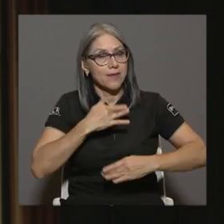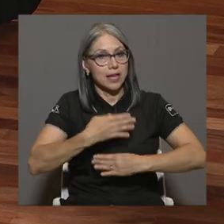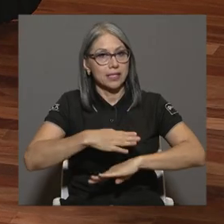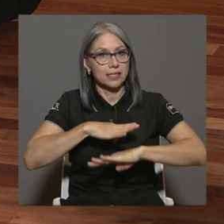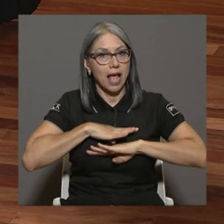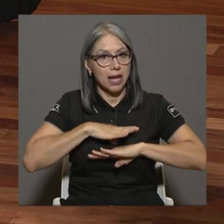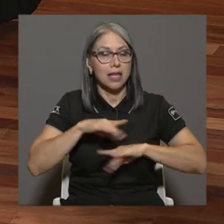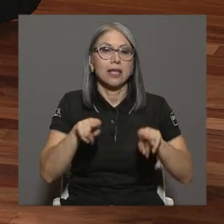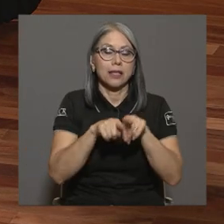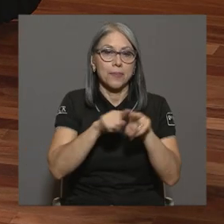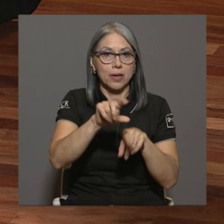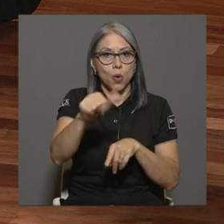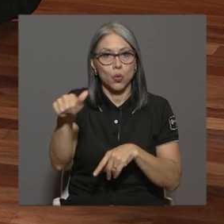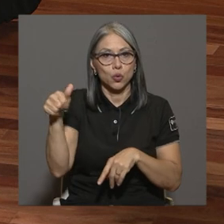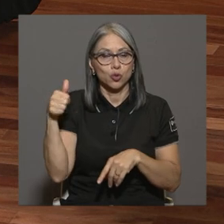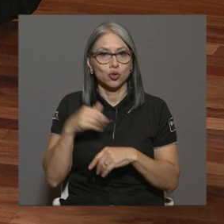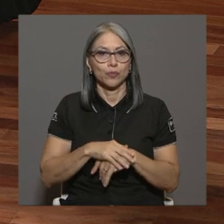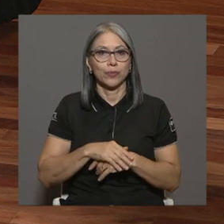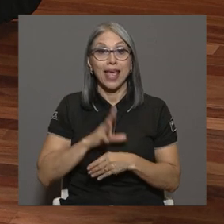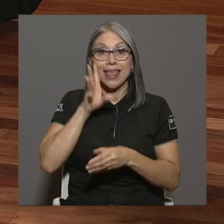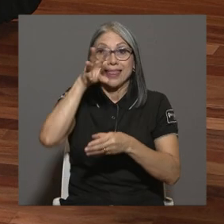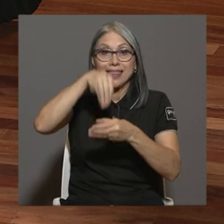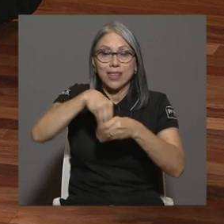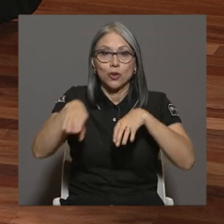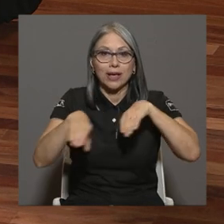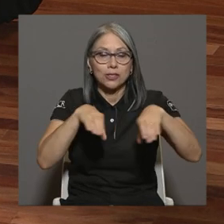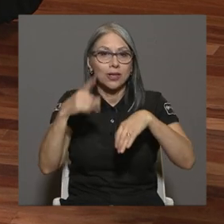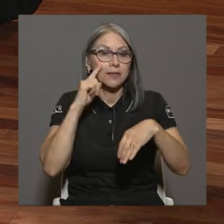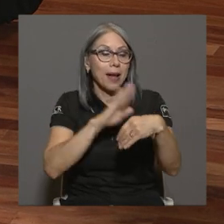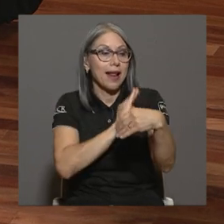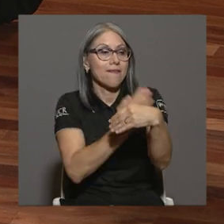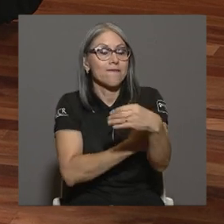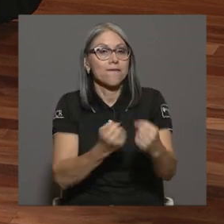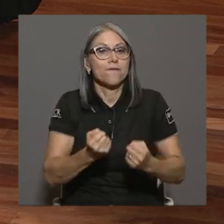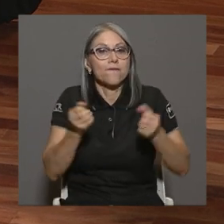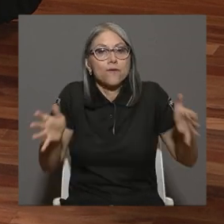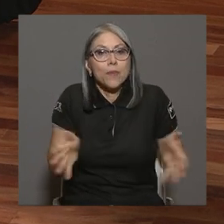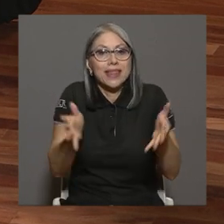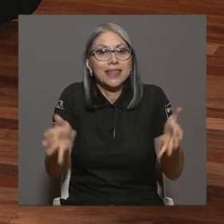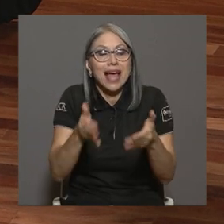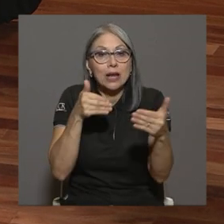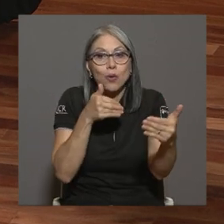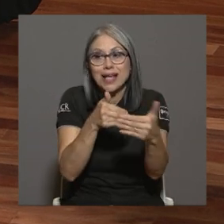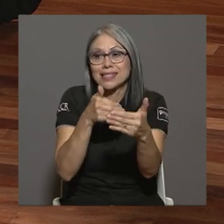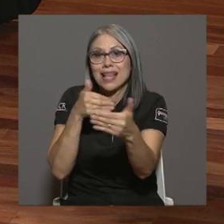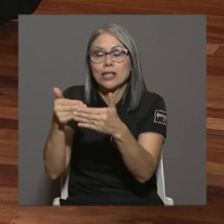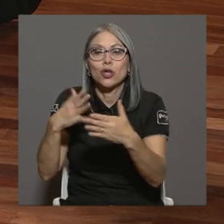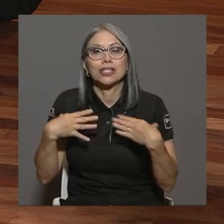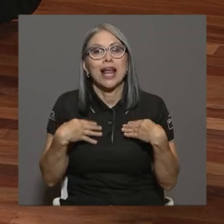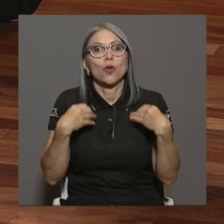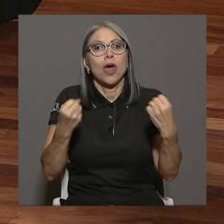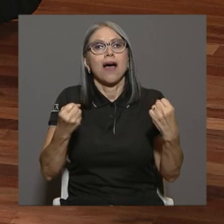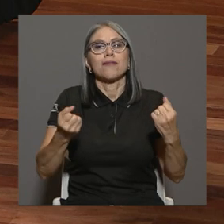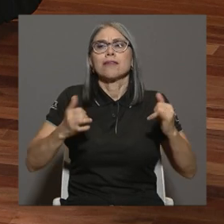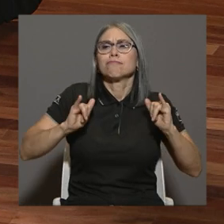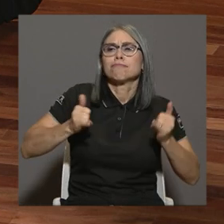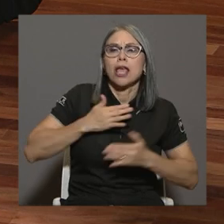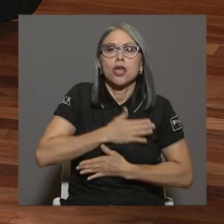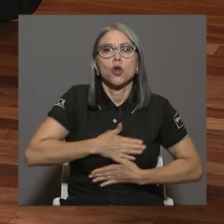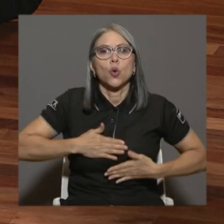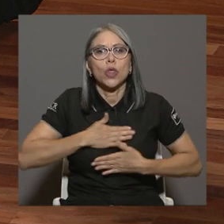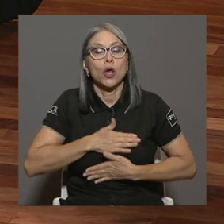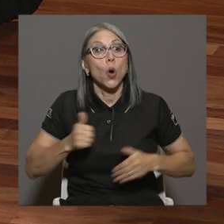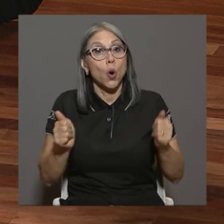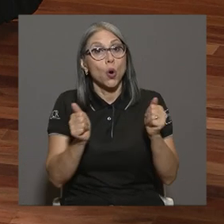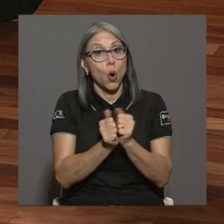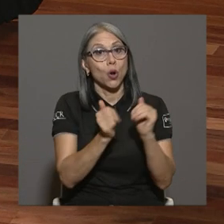otros. Dentro de las acciones para fomentar un acercamiento saludable y lúdico con la comunidad